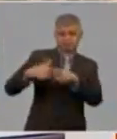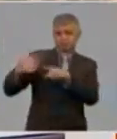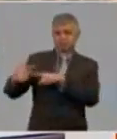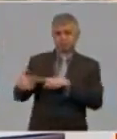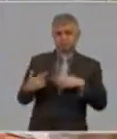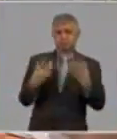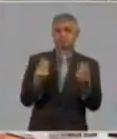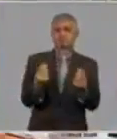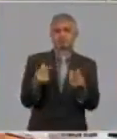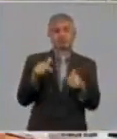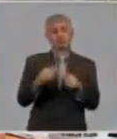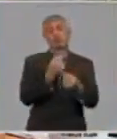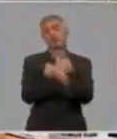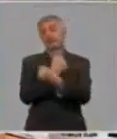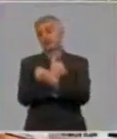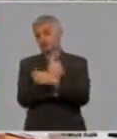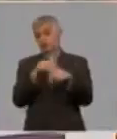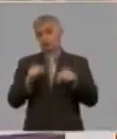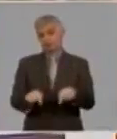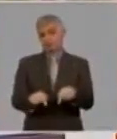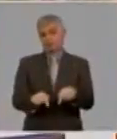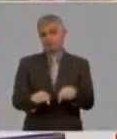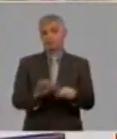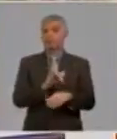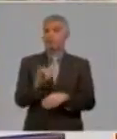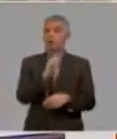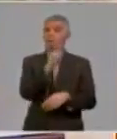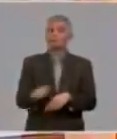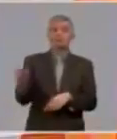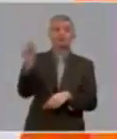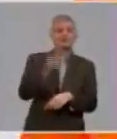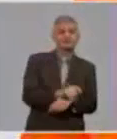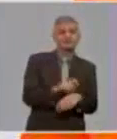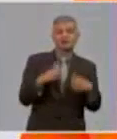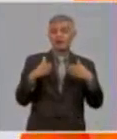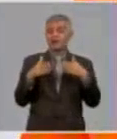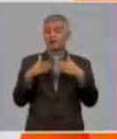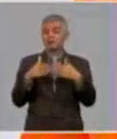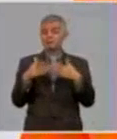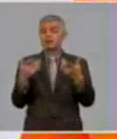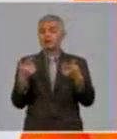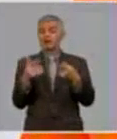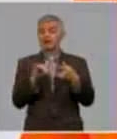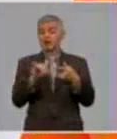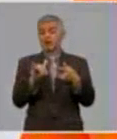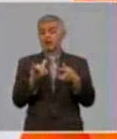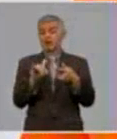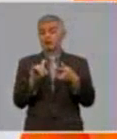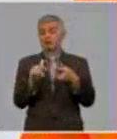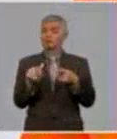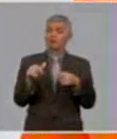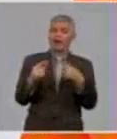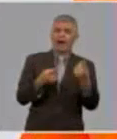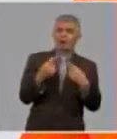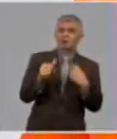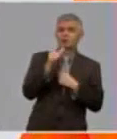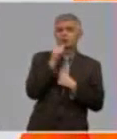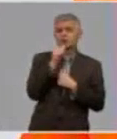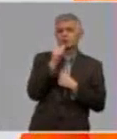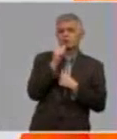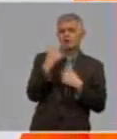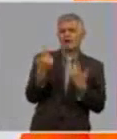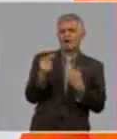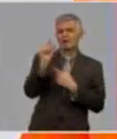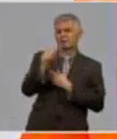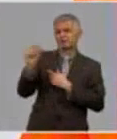aglomeración de personas. En esta fase continúa la prohibición de la permanencia de embarcaciones. Bueno, y con respecto a eso hay dudas también